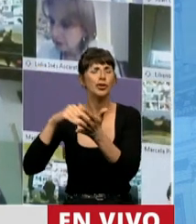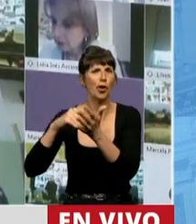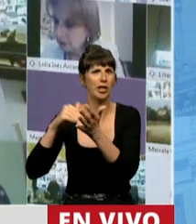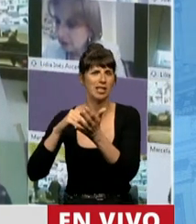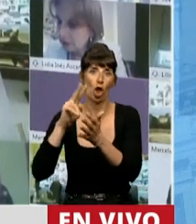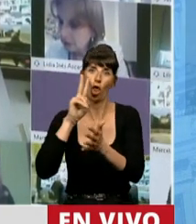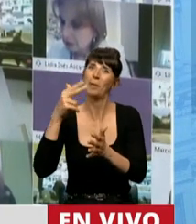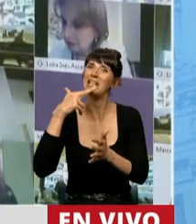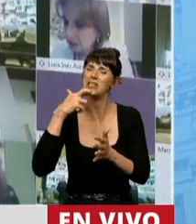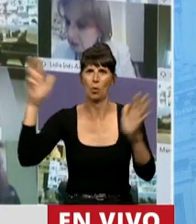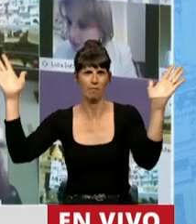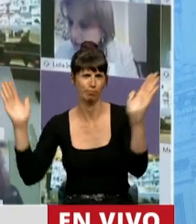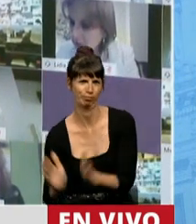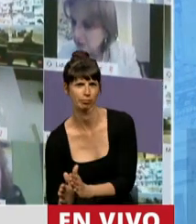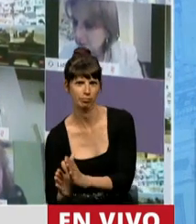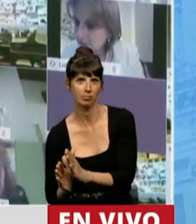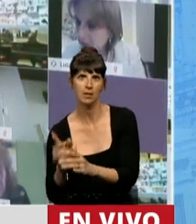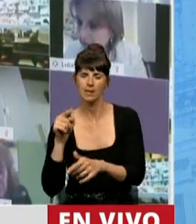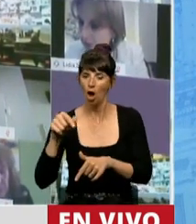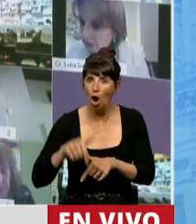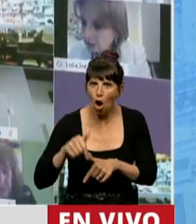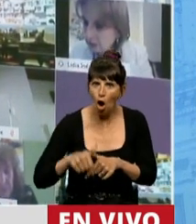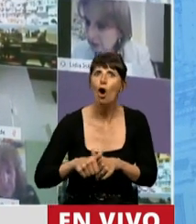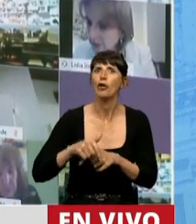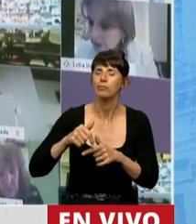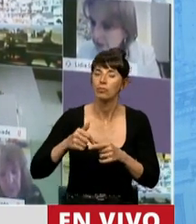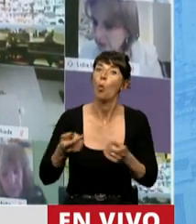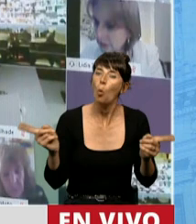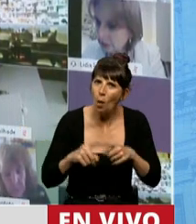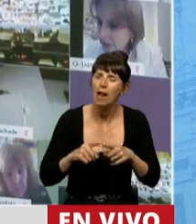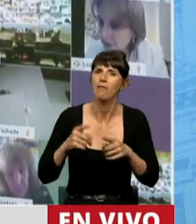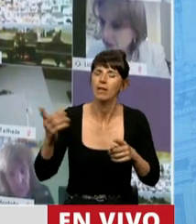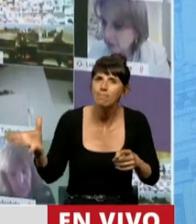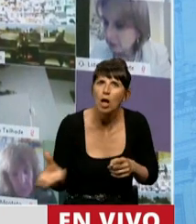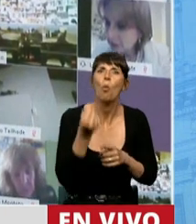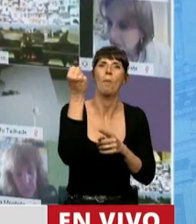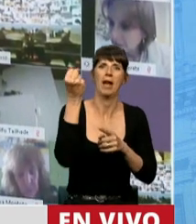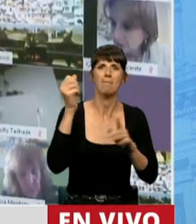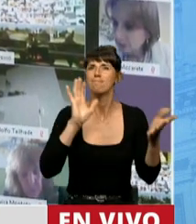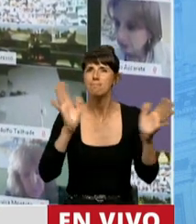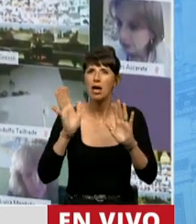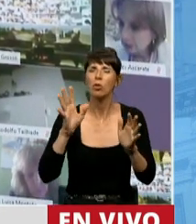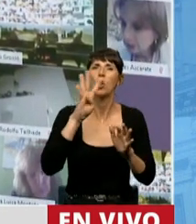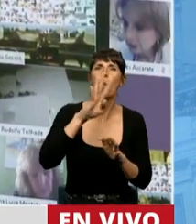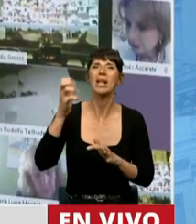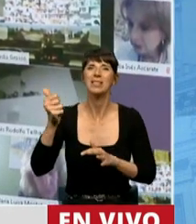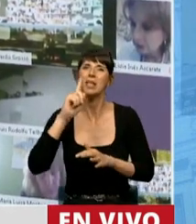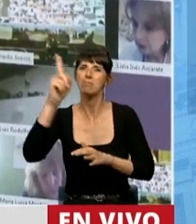fines del 2019 Hoy estamos recuperando esa caída en un valor aproximado de 46,000